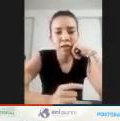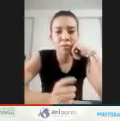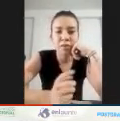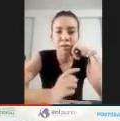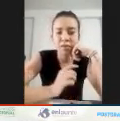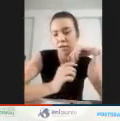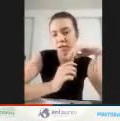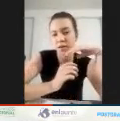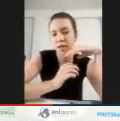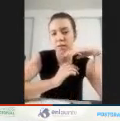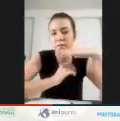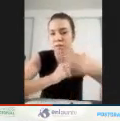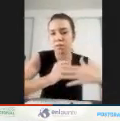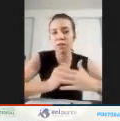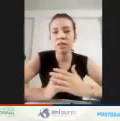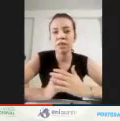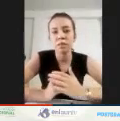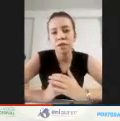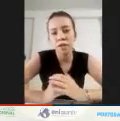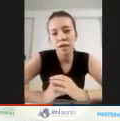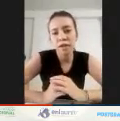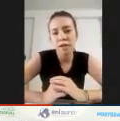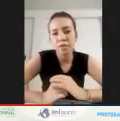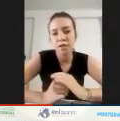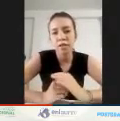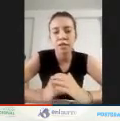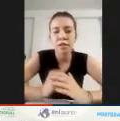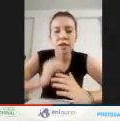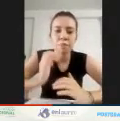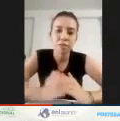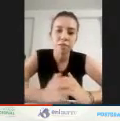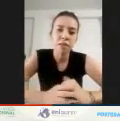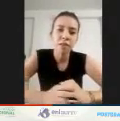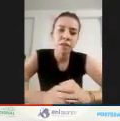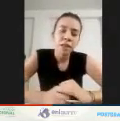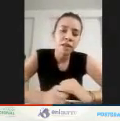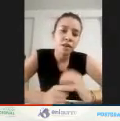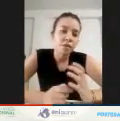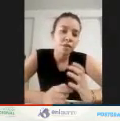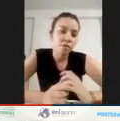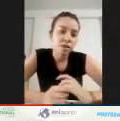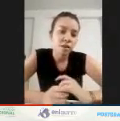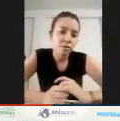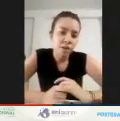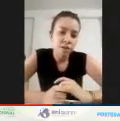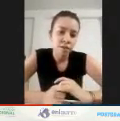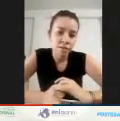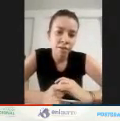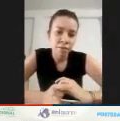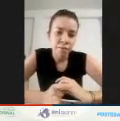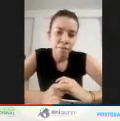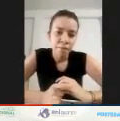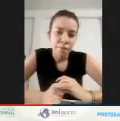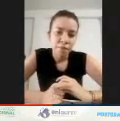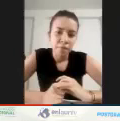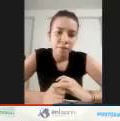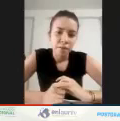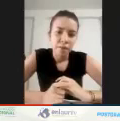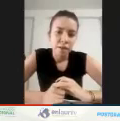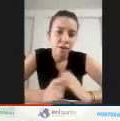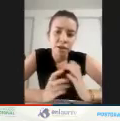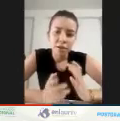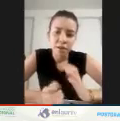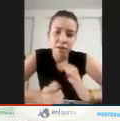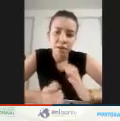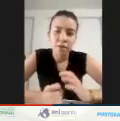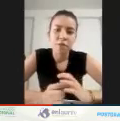relaciones entre personas y también rige las relaciones entre las personas y las instituciones del país. Perfecto, muy bien.